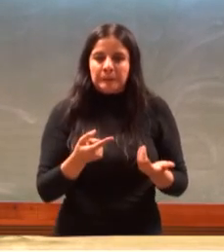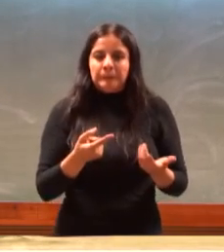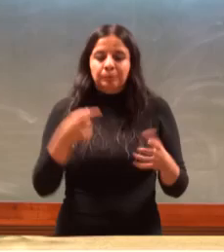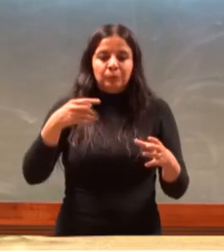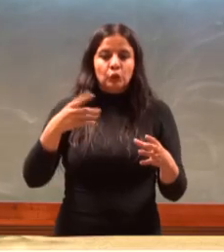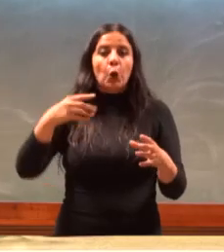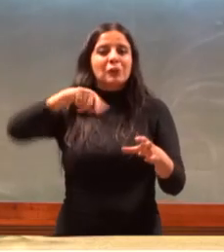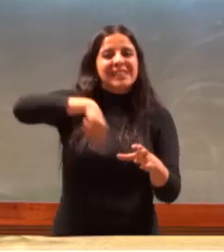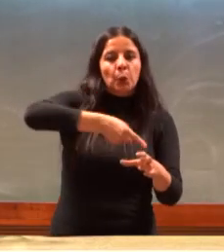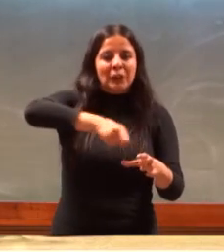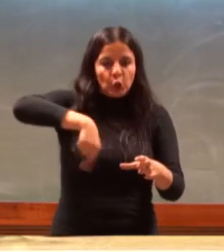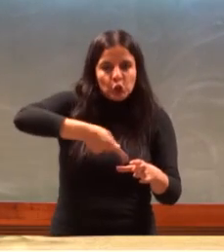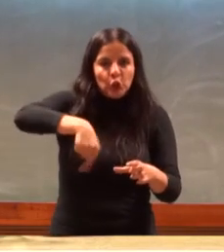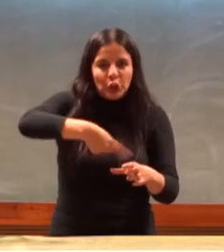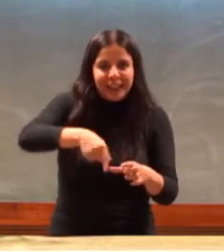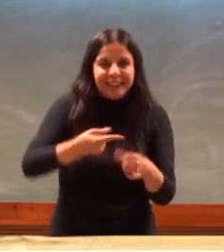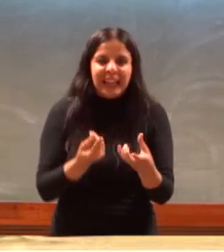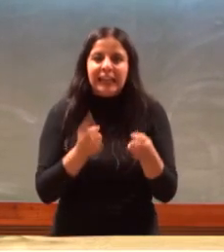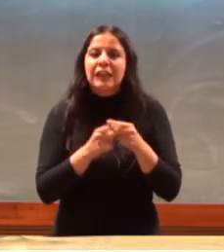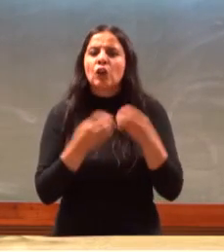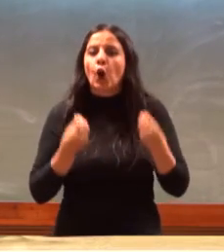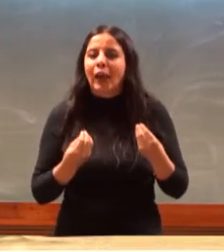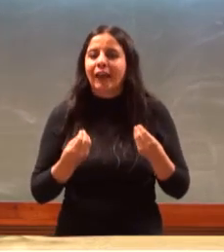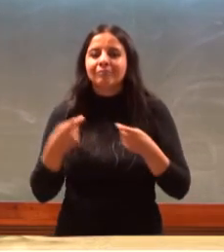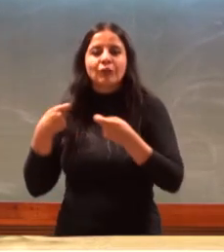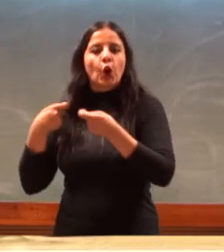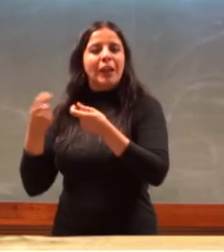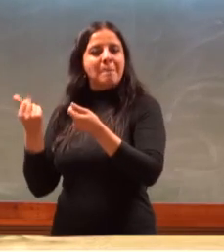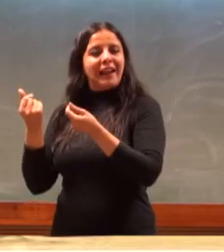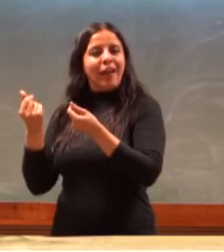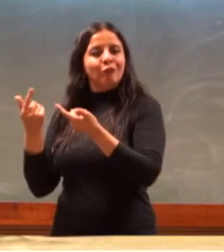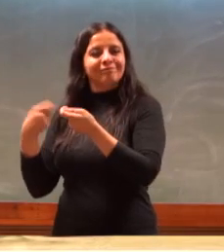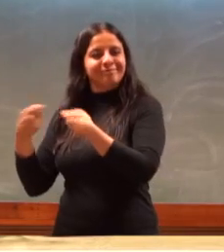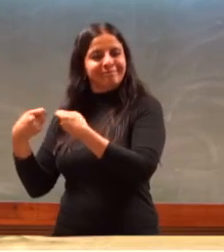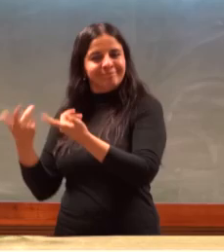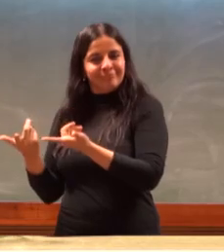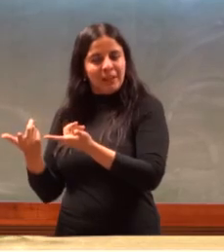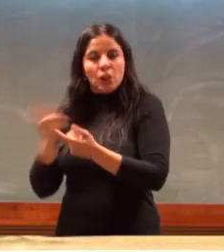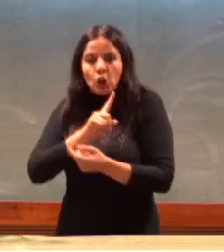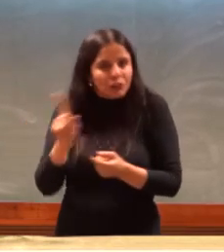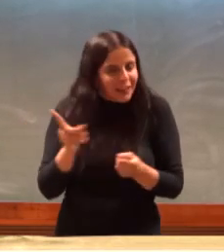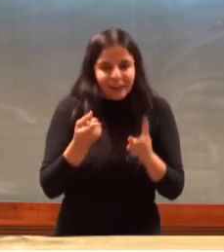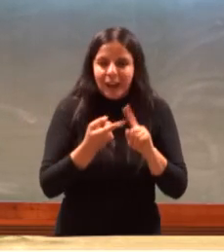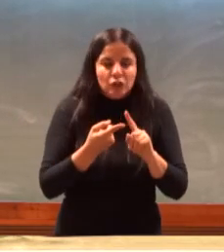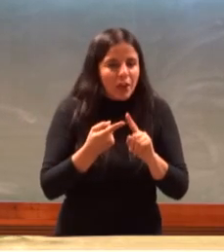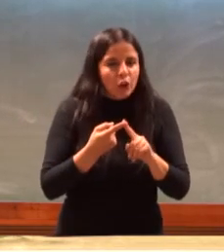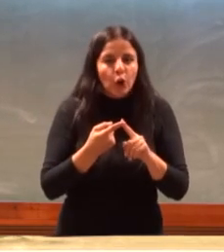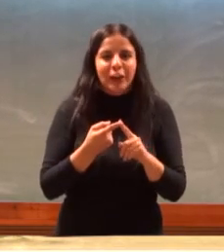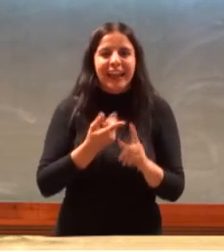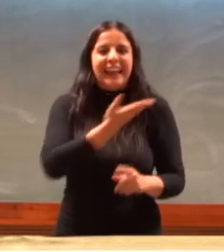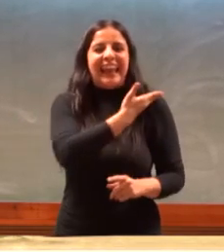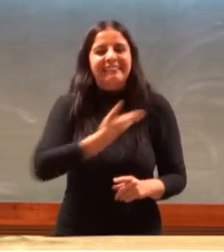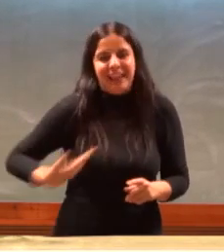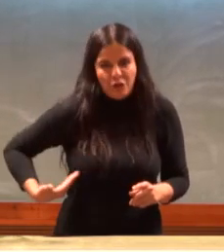demandas específicas que tienen que ver con el mercado y no con una intervención del estado en términos de una política pública de